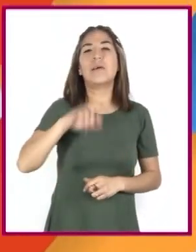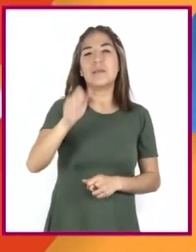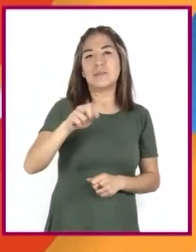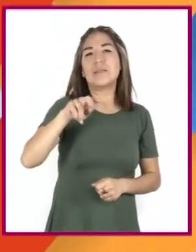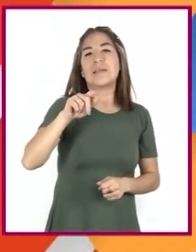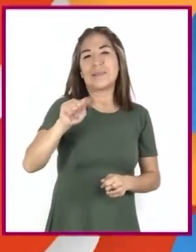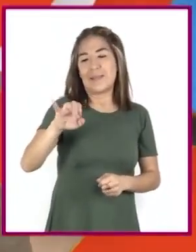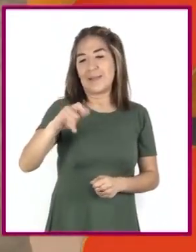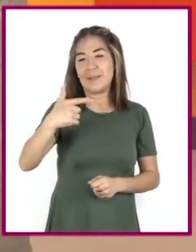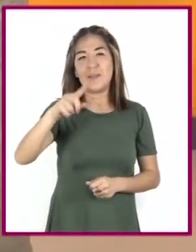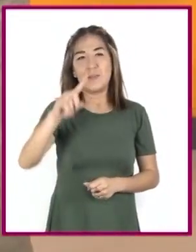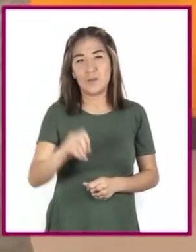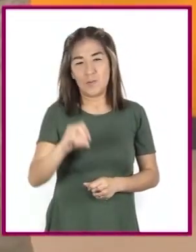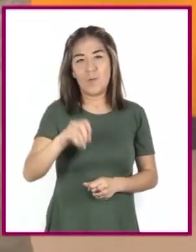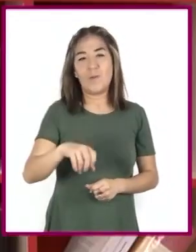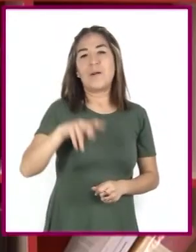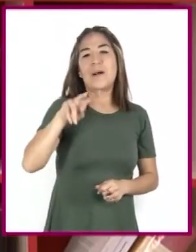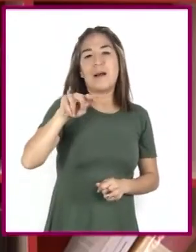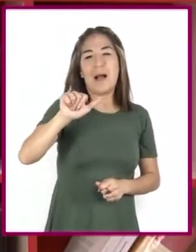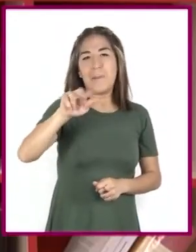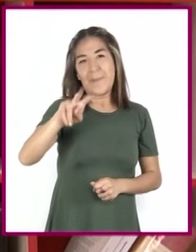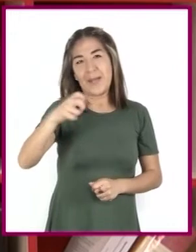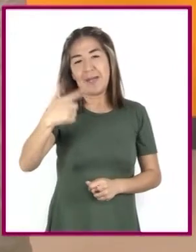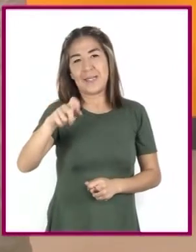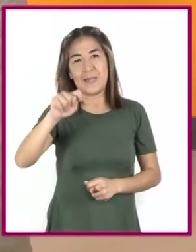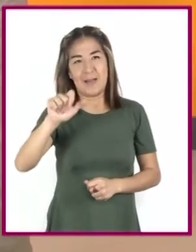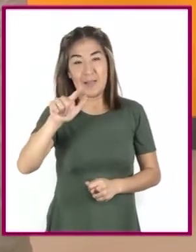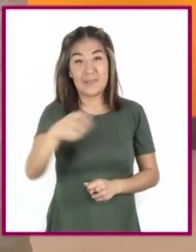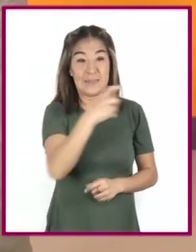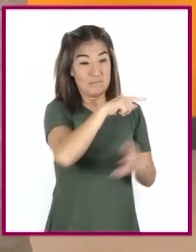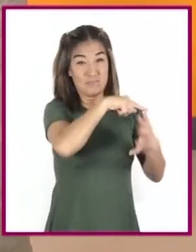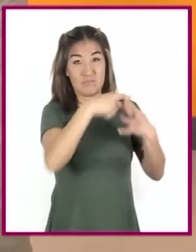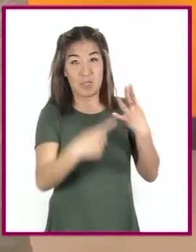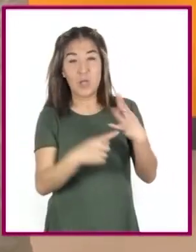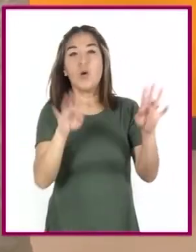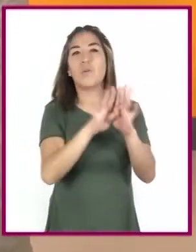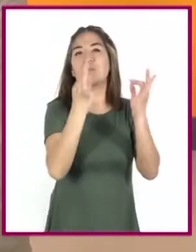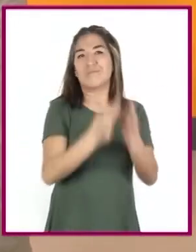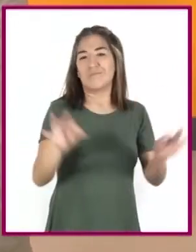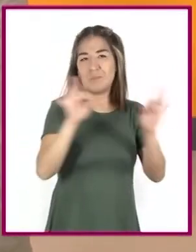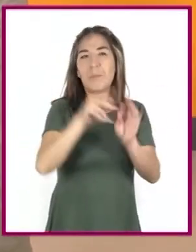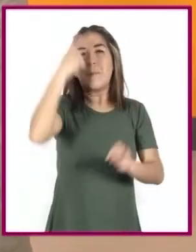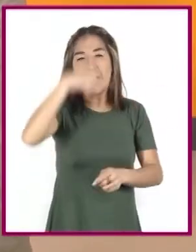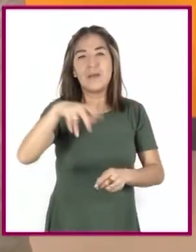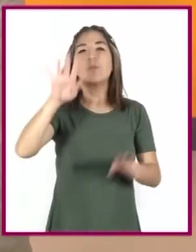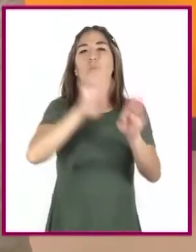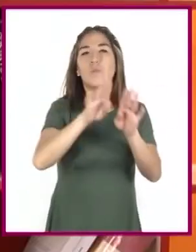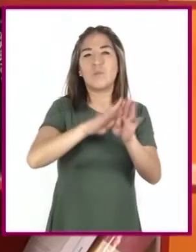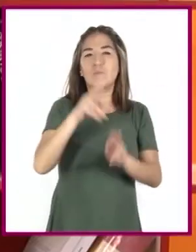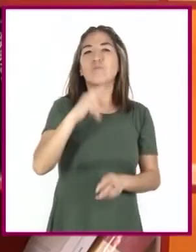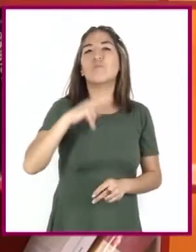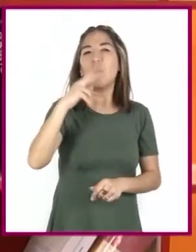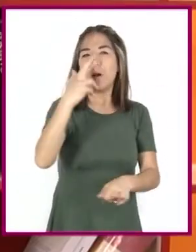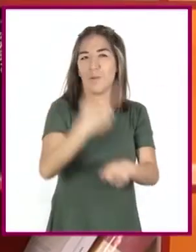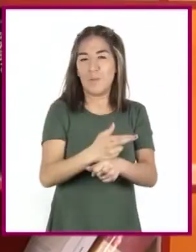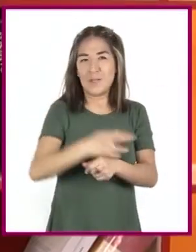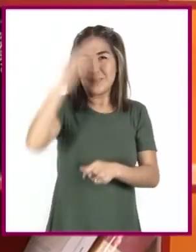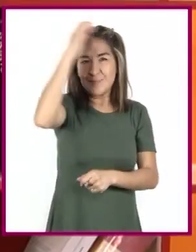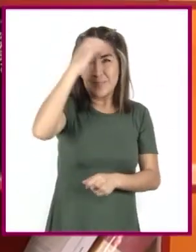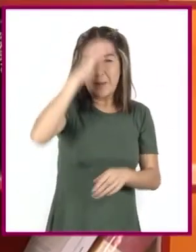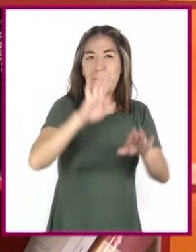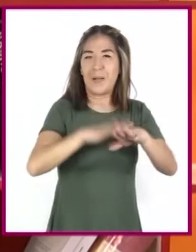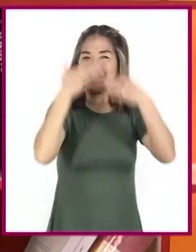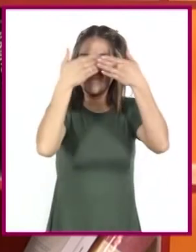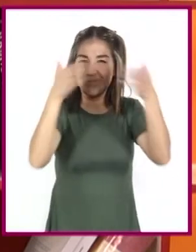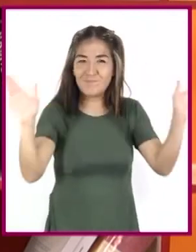Cada uno de ellos es de suma importancia, ya que permite ampliar nuestro vocabulario científico. Para